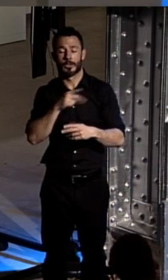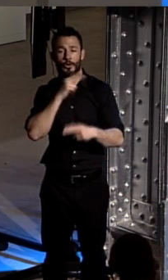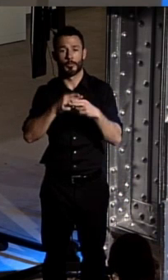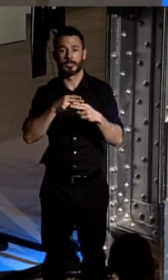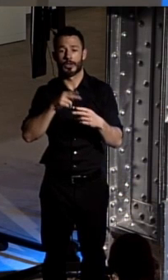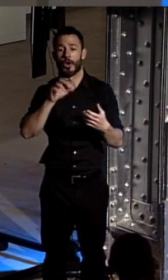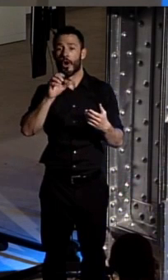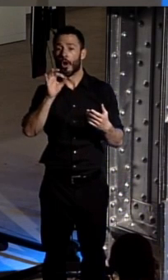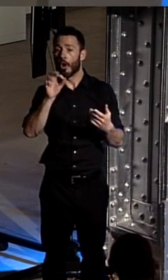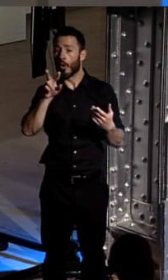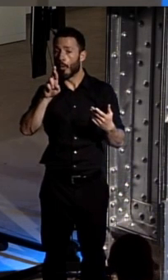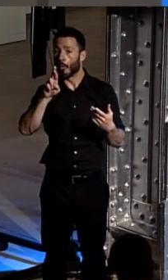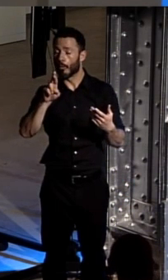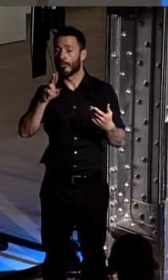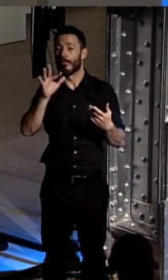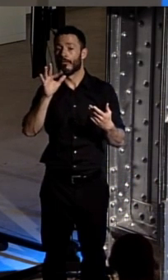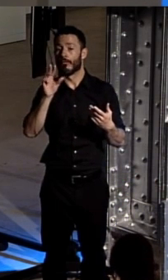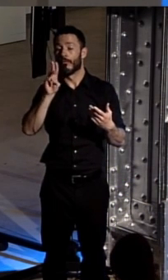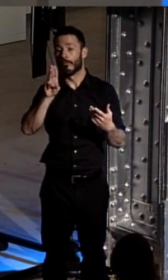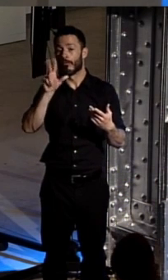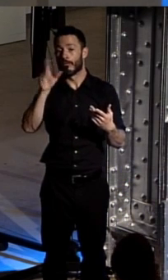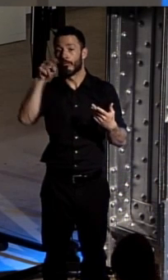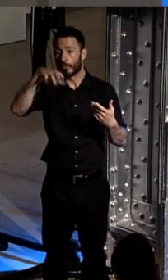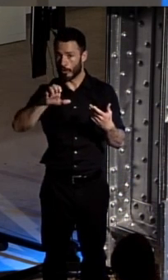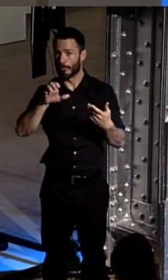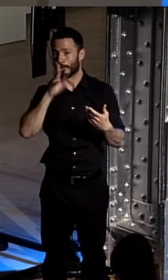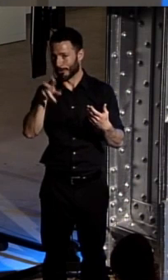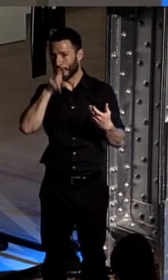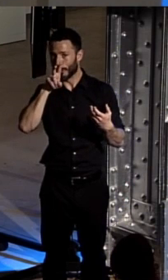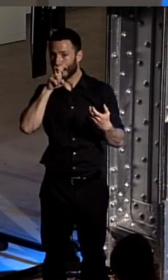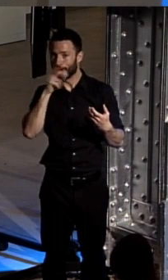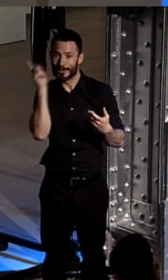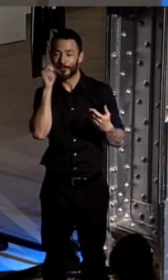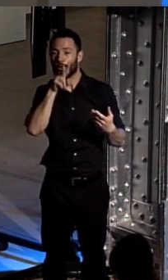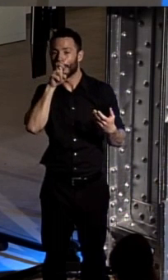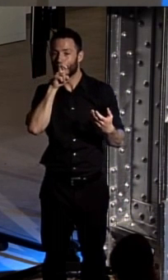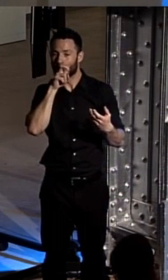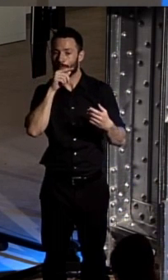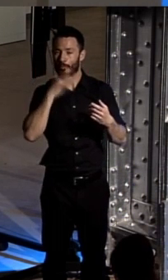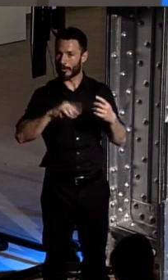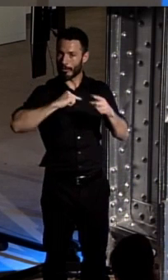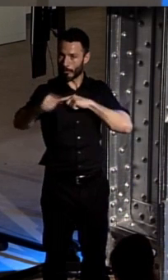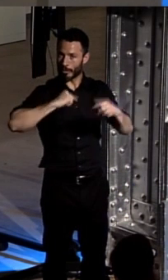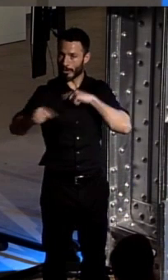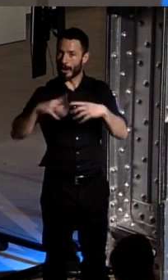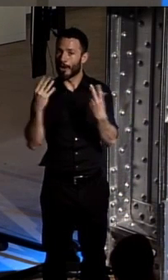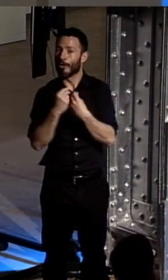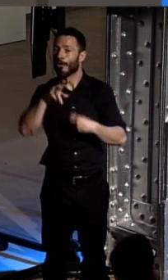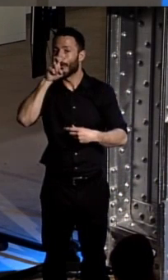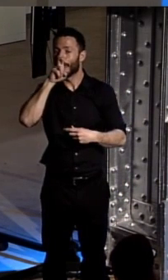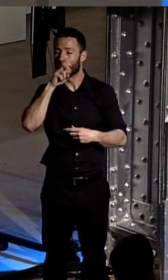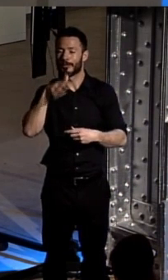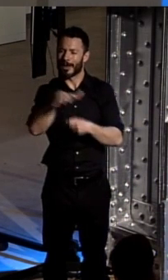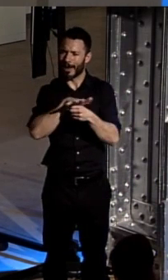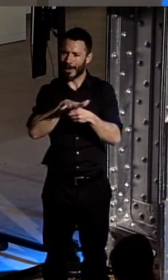lugar del iPhone, por olores, y que te permite también comunicarte utilizando olores. Y otro área donde se están produciendo grandes avances